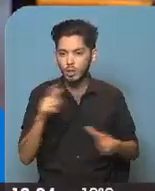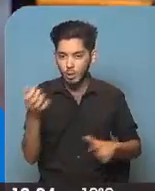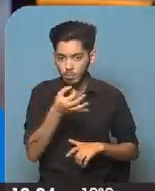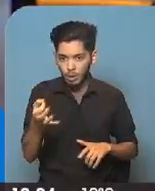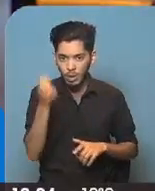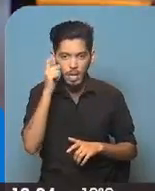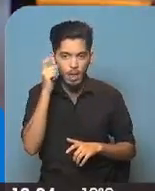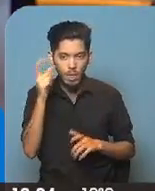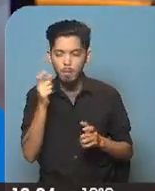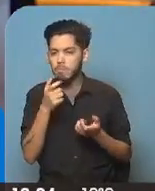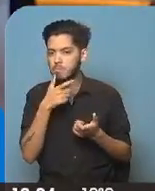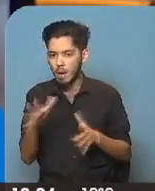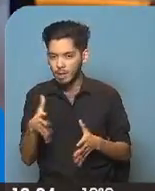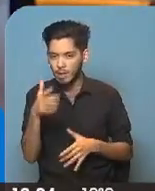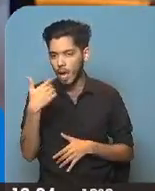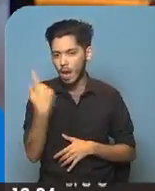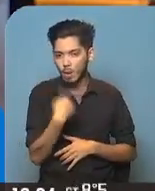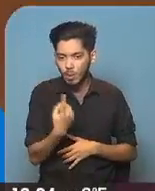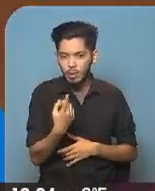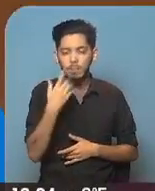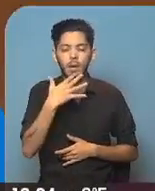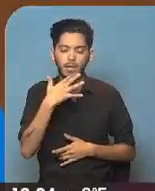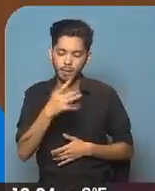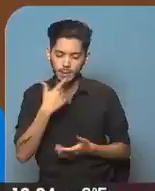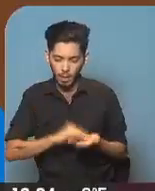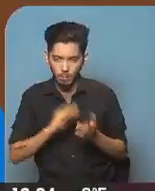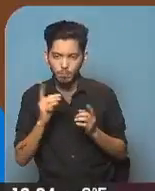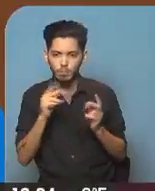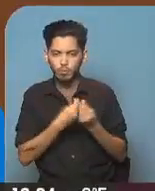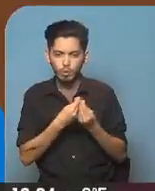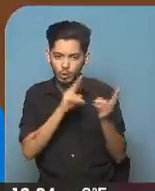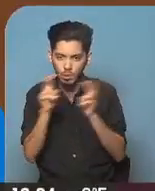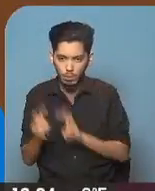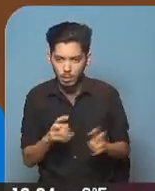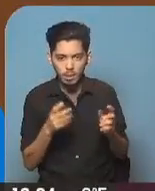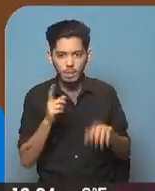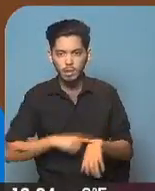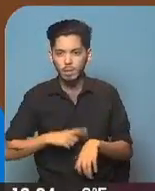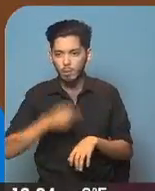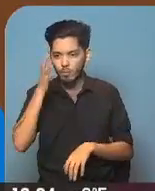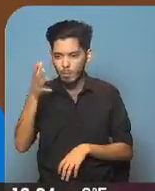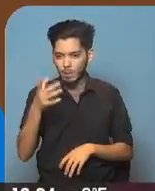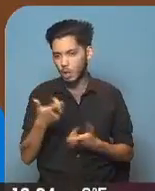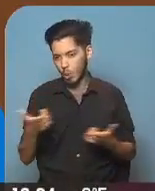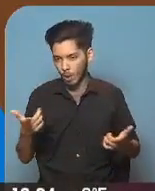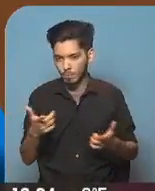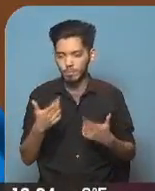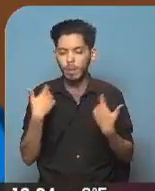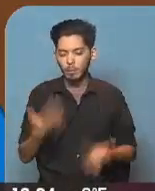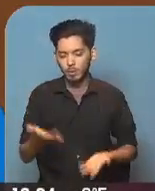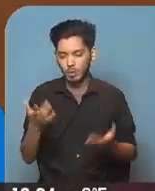españoles es muy parecida a verse no para entender un poquitito que hay un montón de temas si lamentablemente no tenemos tanto tiempo entonces sería interesante poder